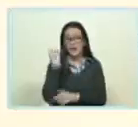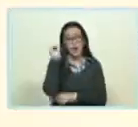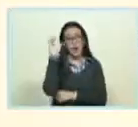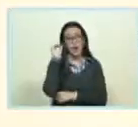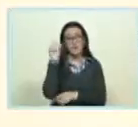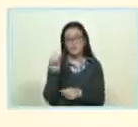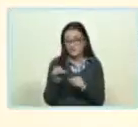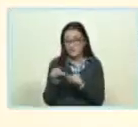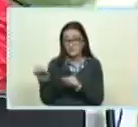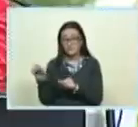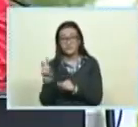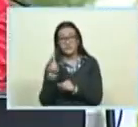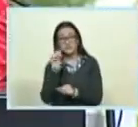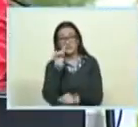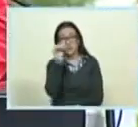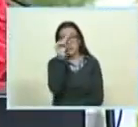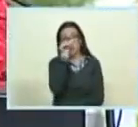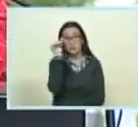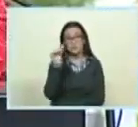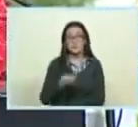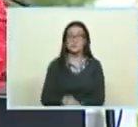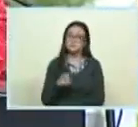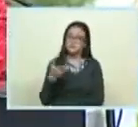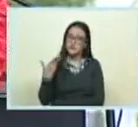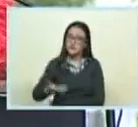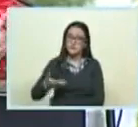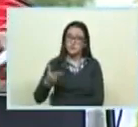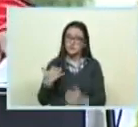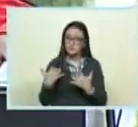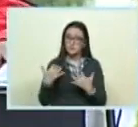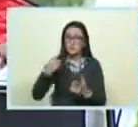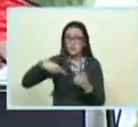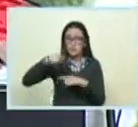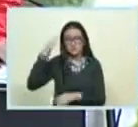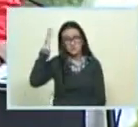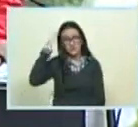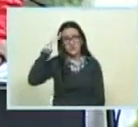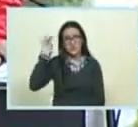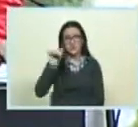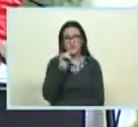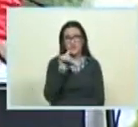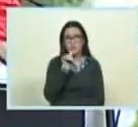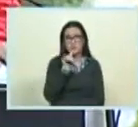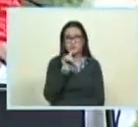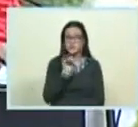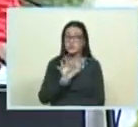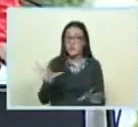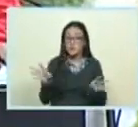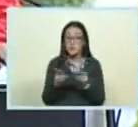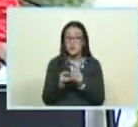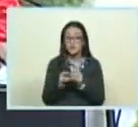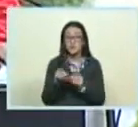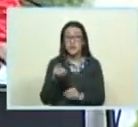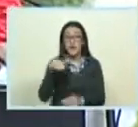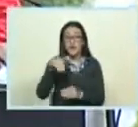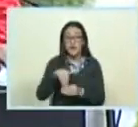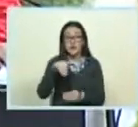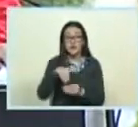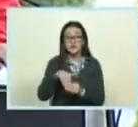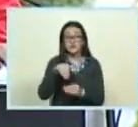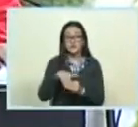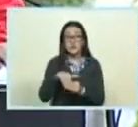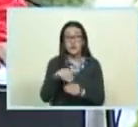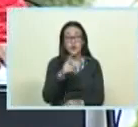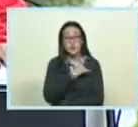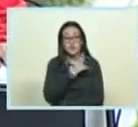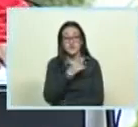congreso del fin de semana pasado. Es muy importante que esto se sepa. Ya vamos a ver los resultados de las elecciones en